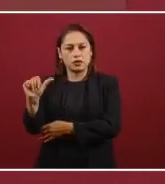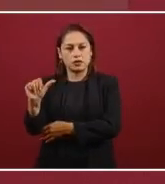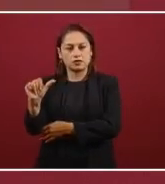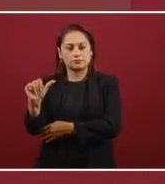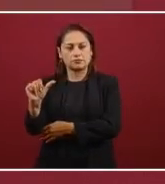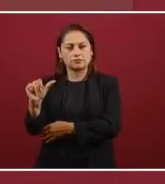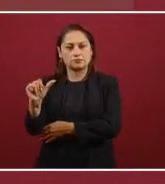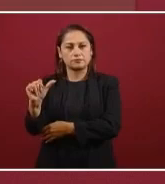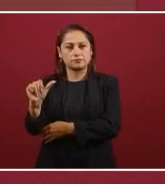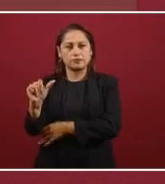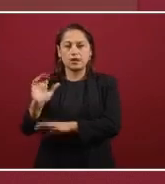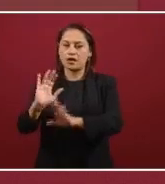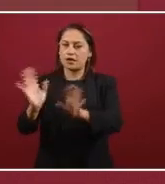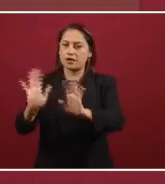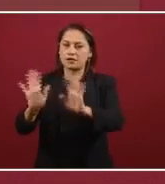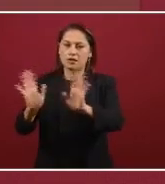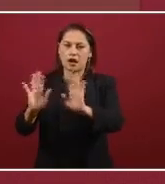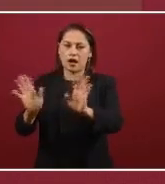Ya se aclaró,